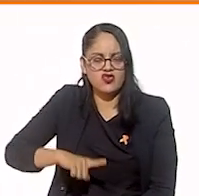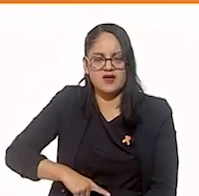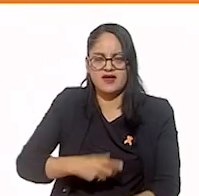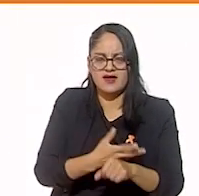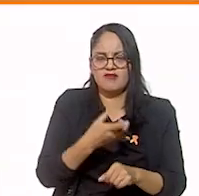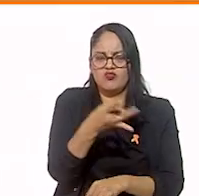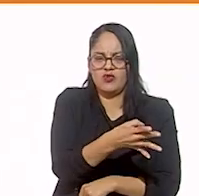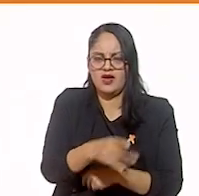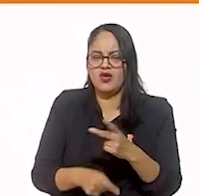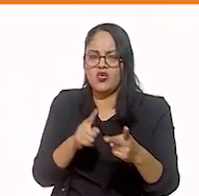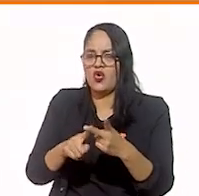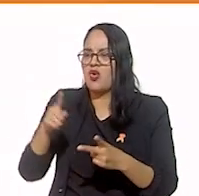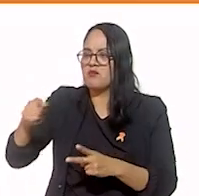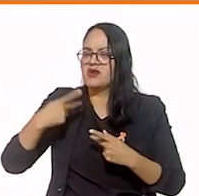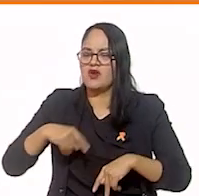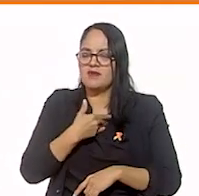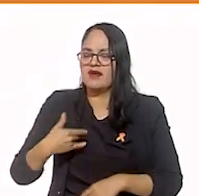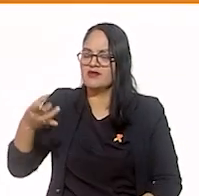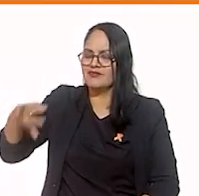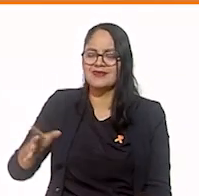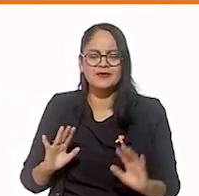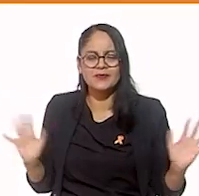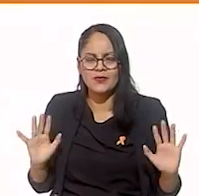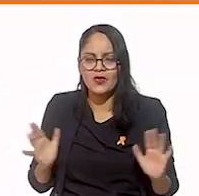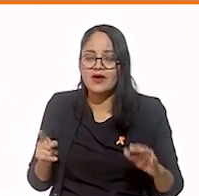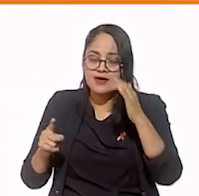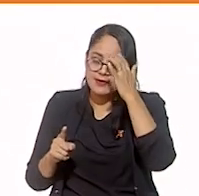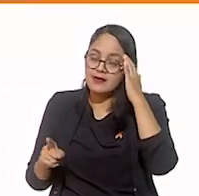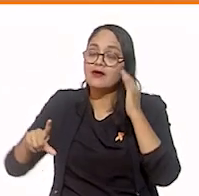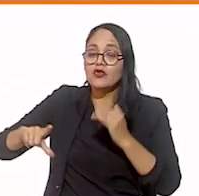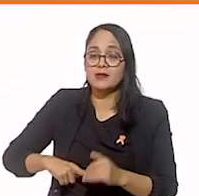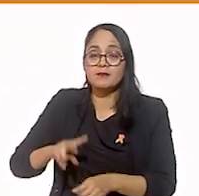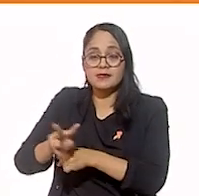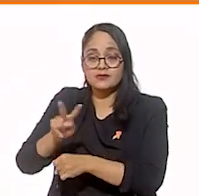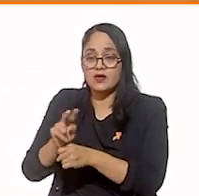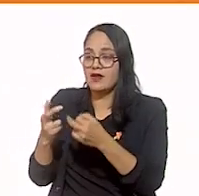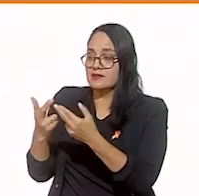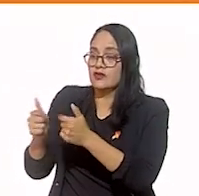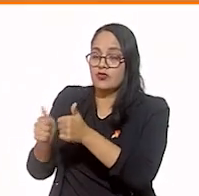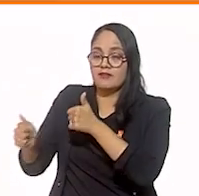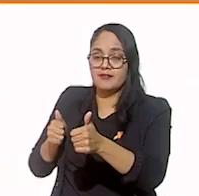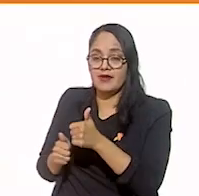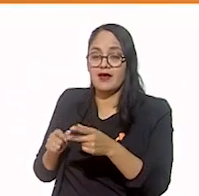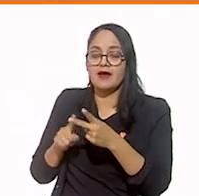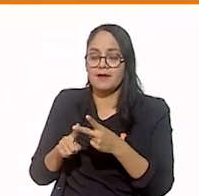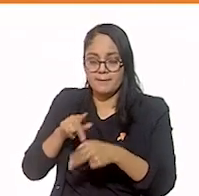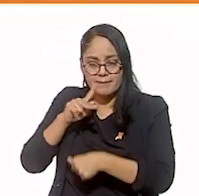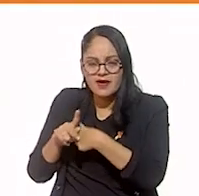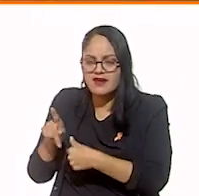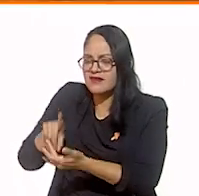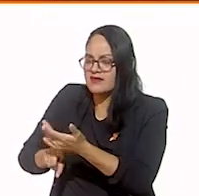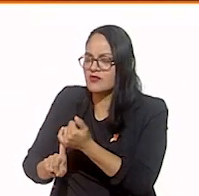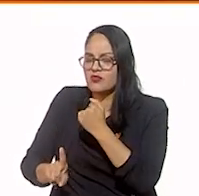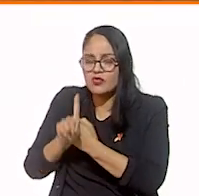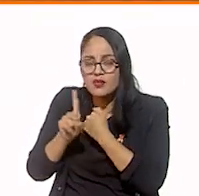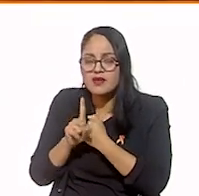cambio de régimen, como se le ha denominado, sino de la fractura del Estado venezolano, la disolución de la nación venezolana, porque un país caotizado, débil